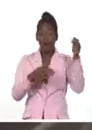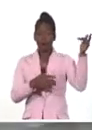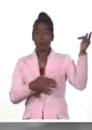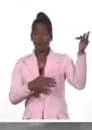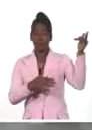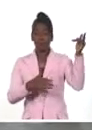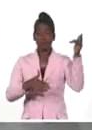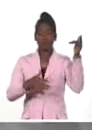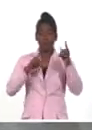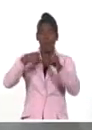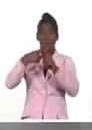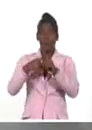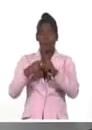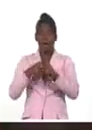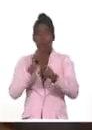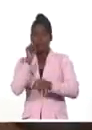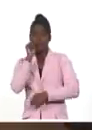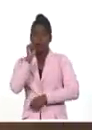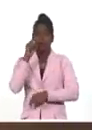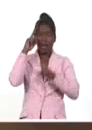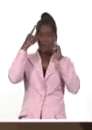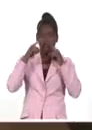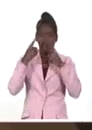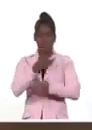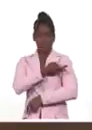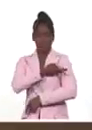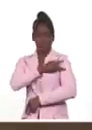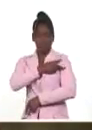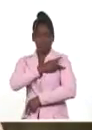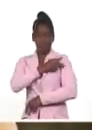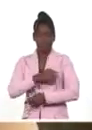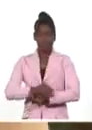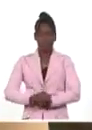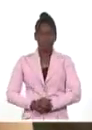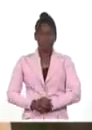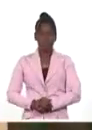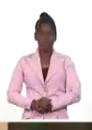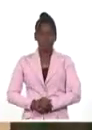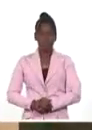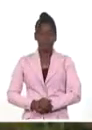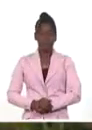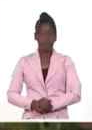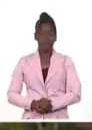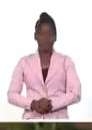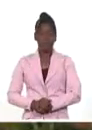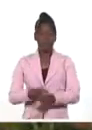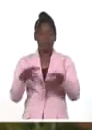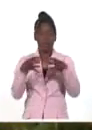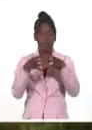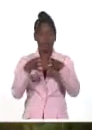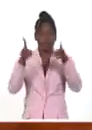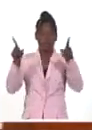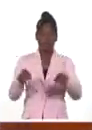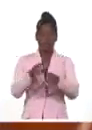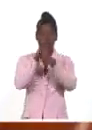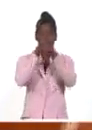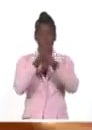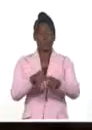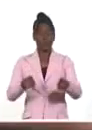combinación tan impresionante. La Sinfónica de Oriente, entre un amplio repertorio, subraya las obras